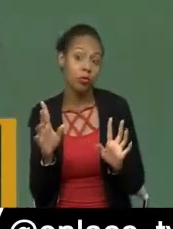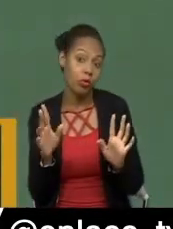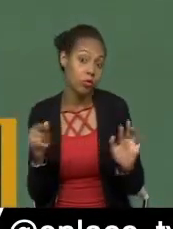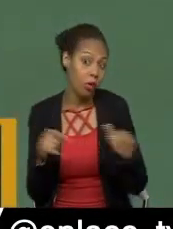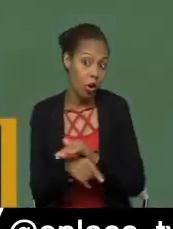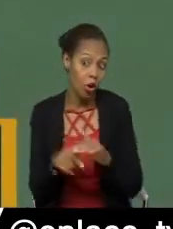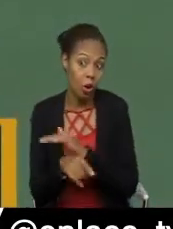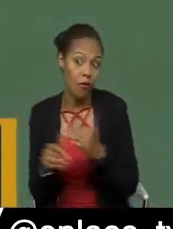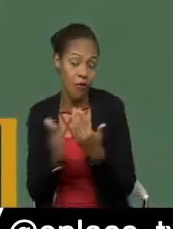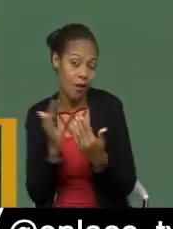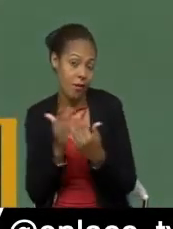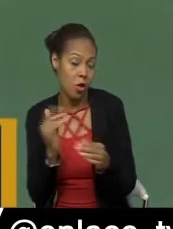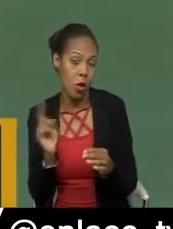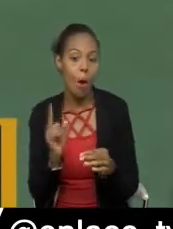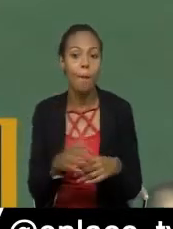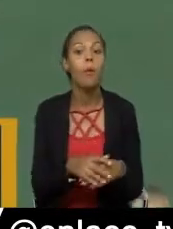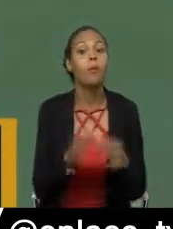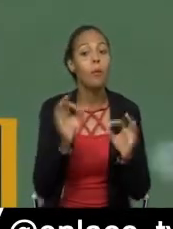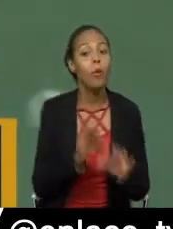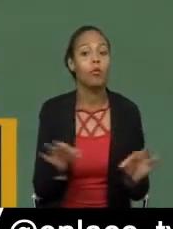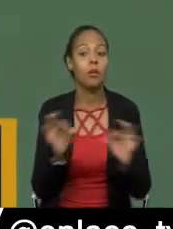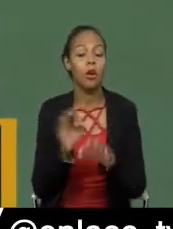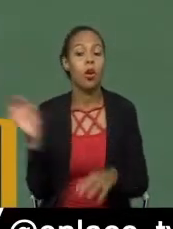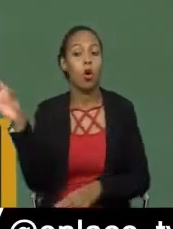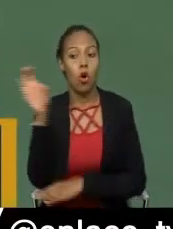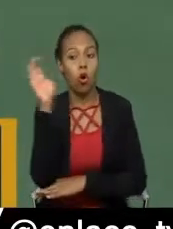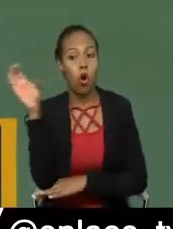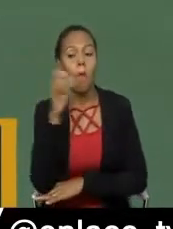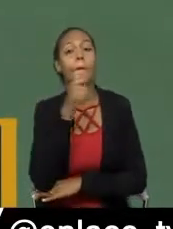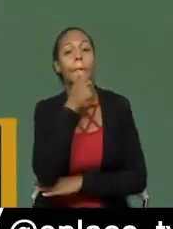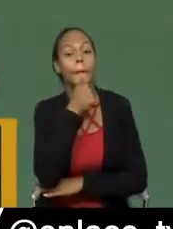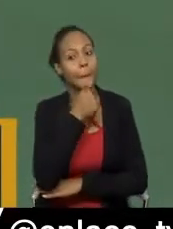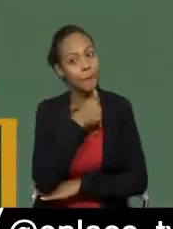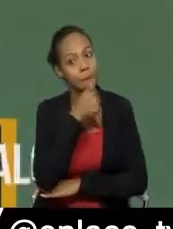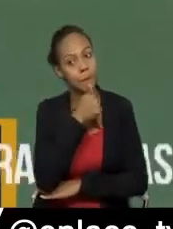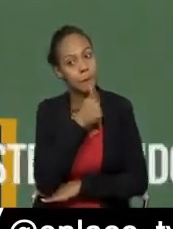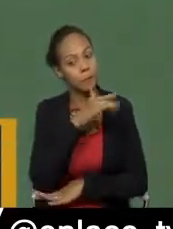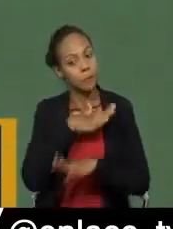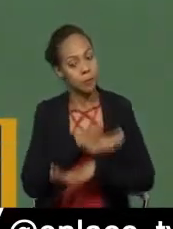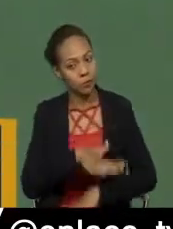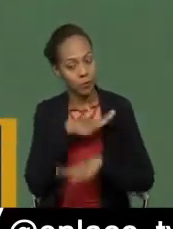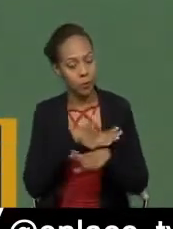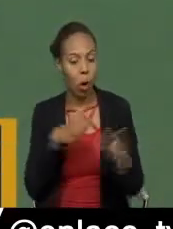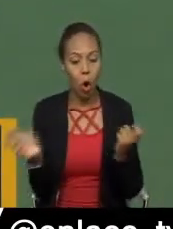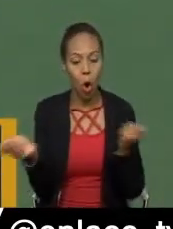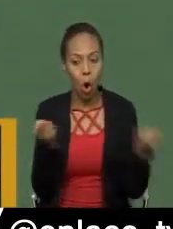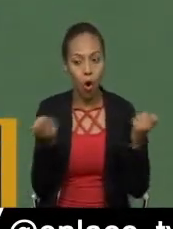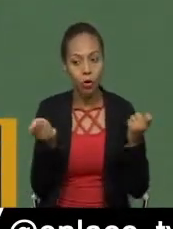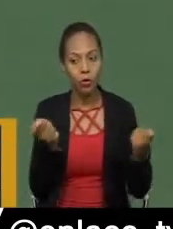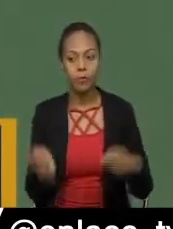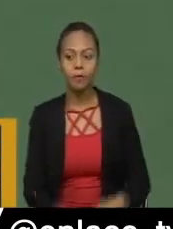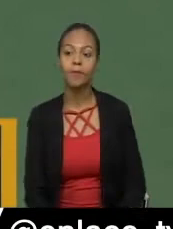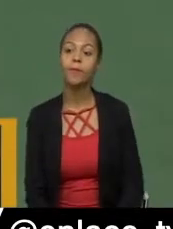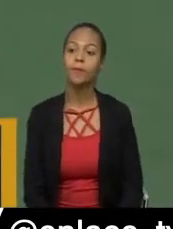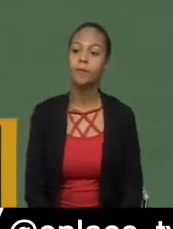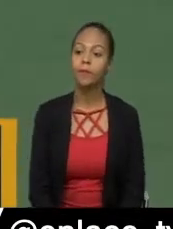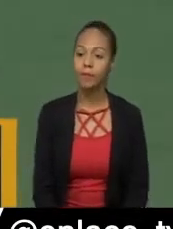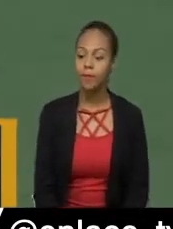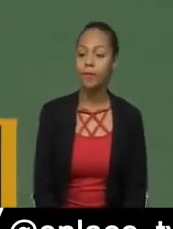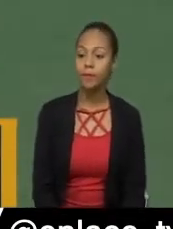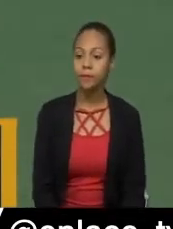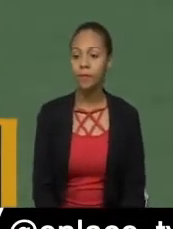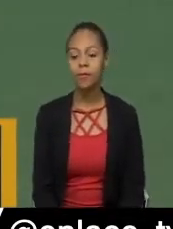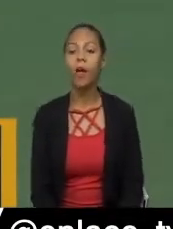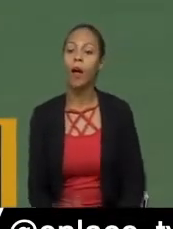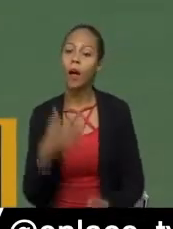viene la paciencia que tiene que tener Colombia el momento que maneja el balón. Agradecimiento a esta hora de la noche al